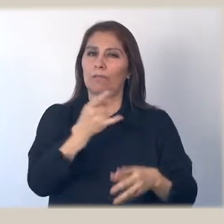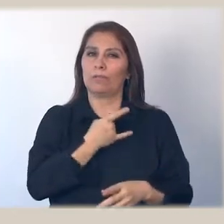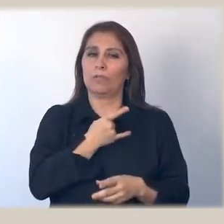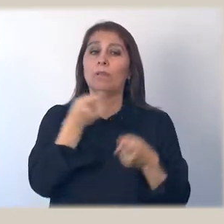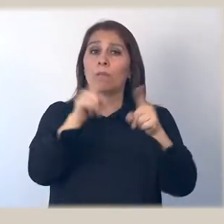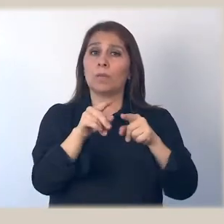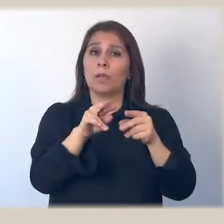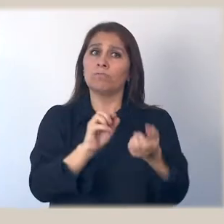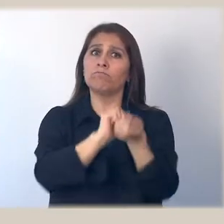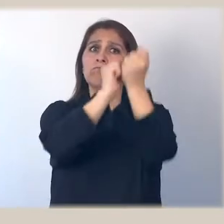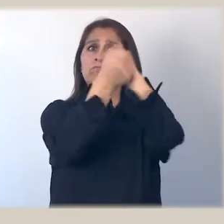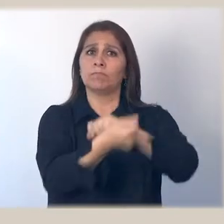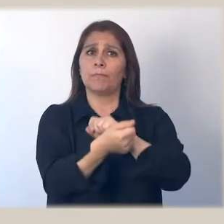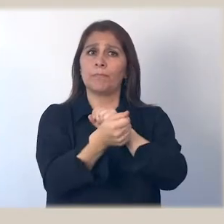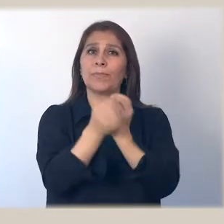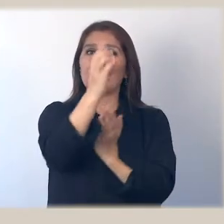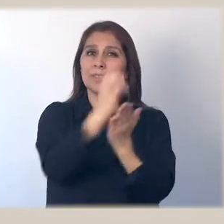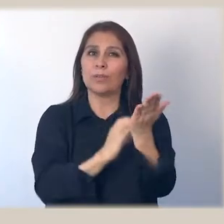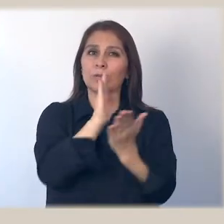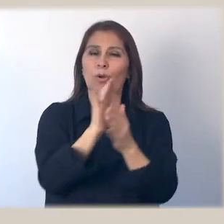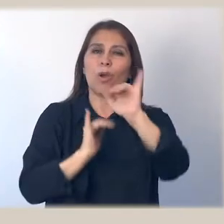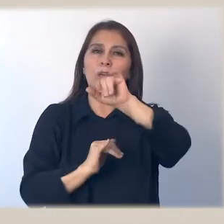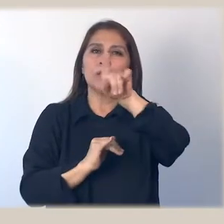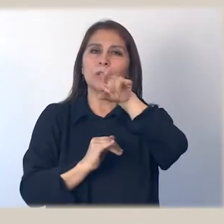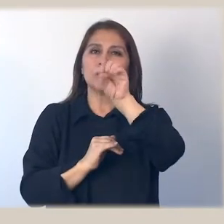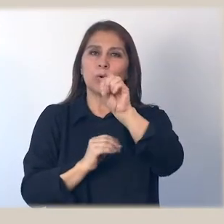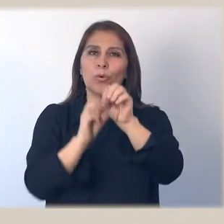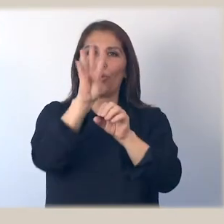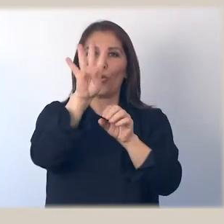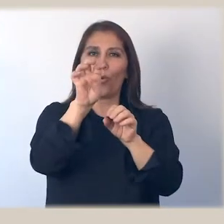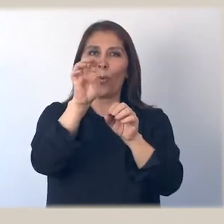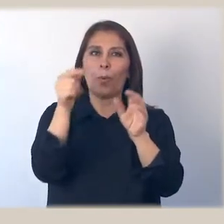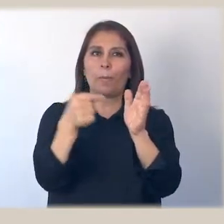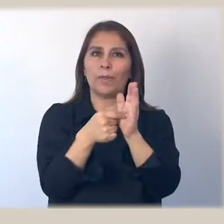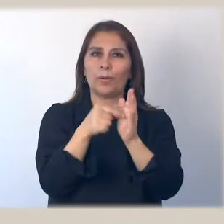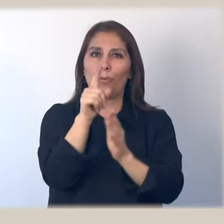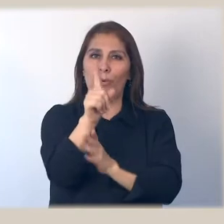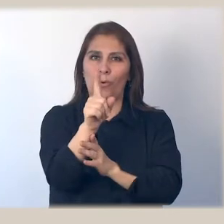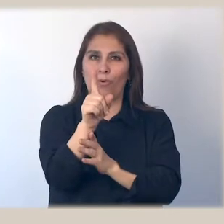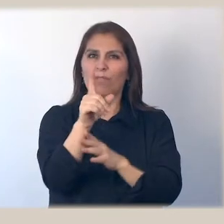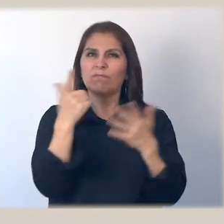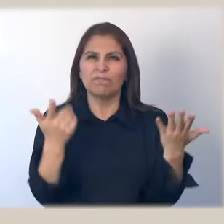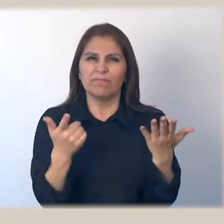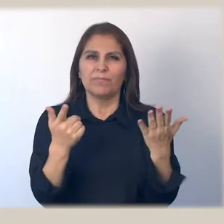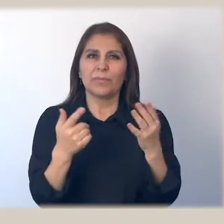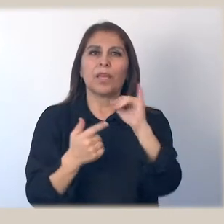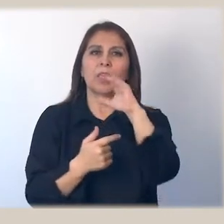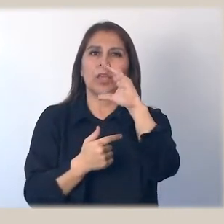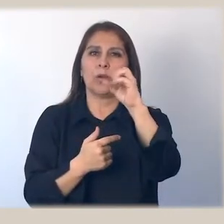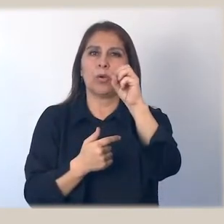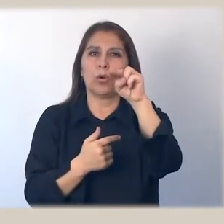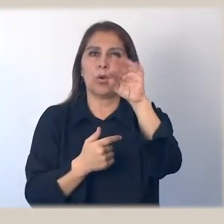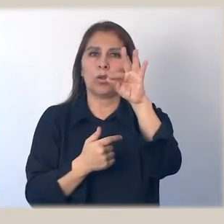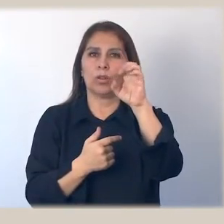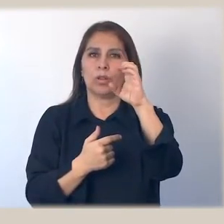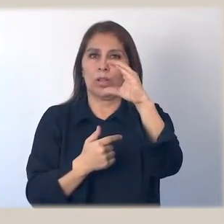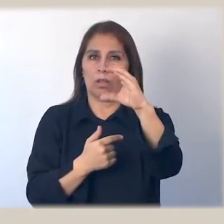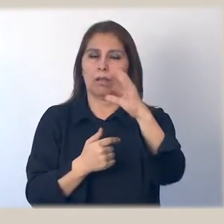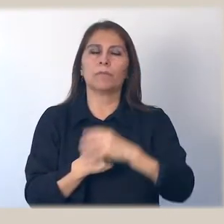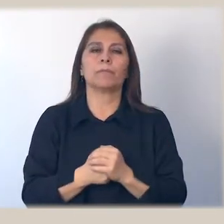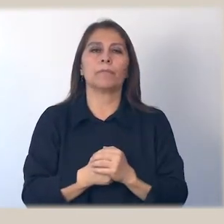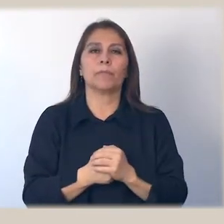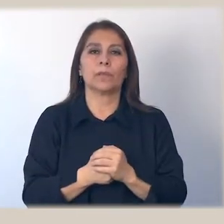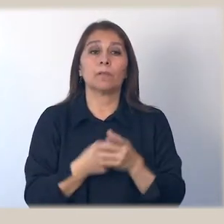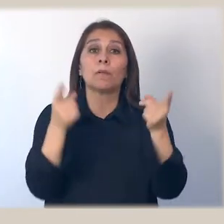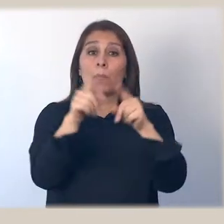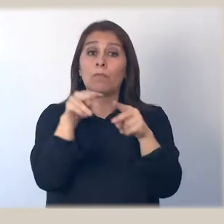y la renovación de la certificación de la norma ISO 9001-2015 expedida por Icontec. También se destaca